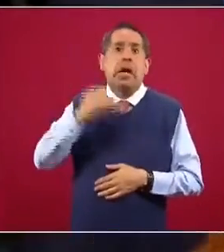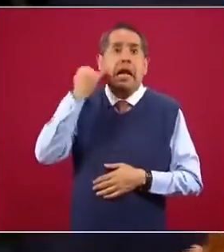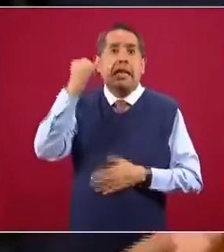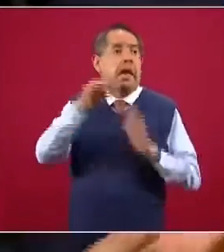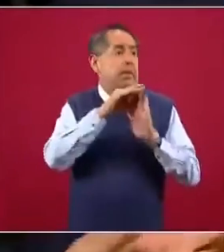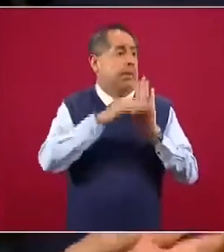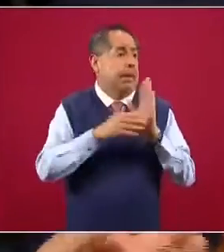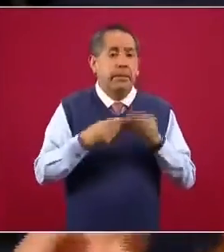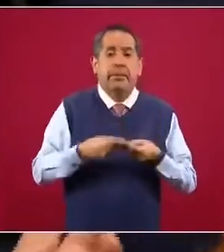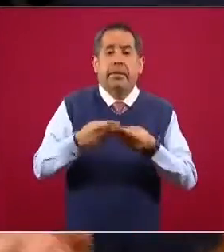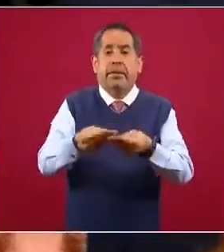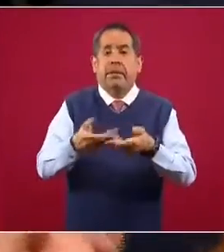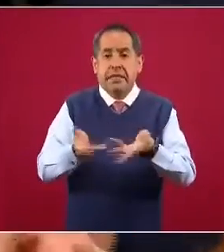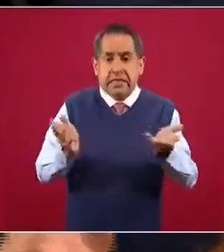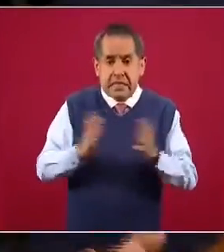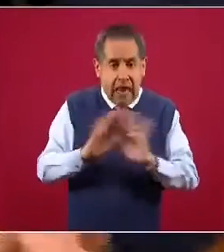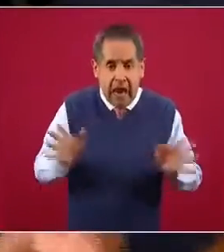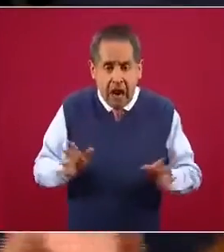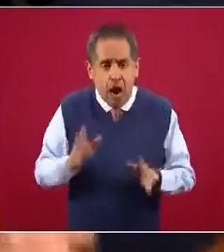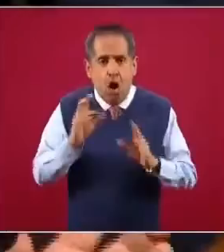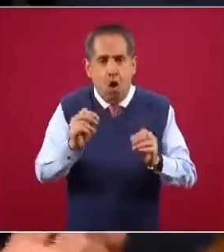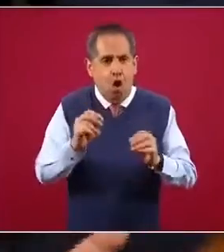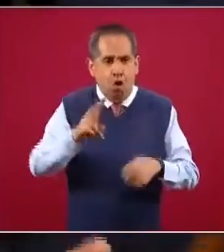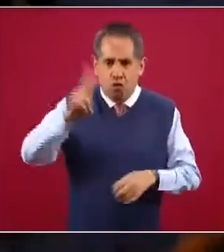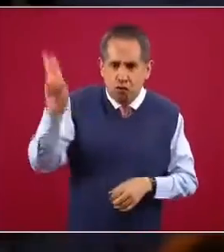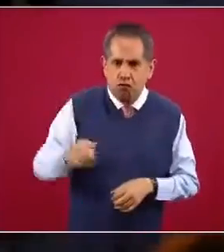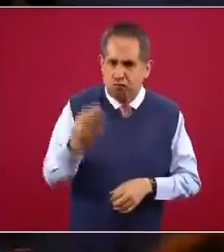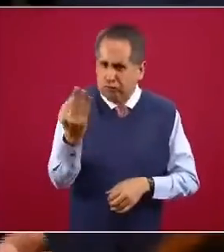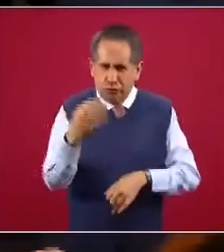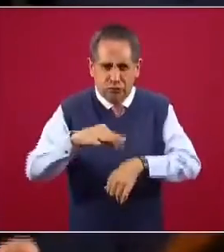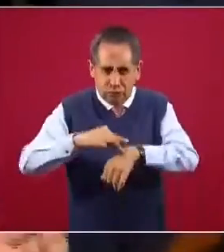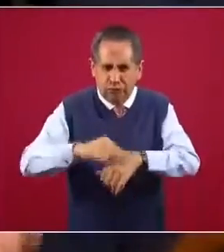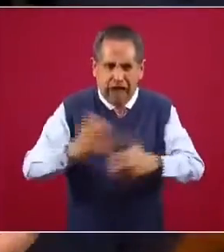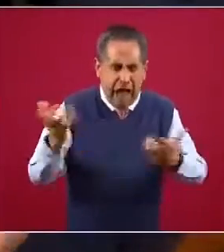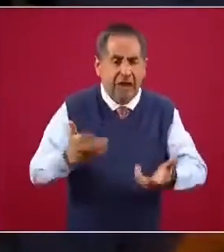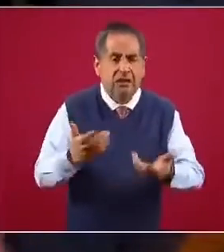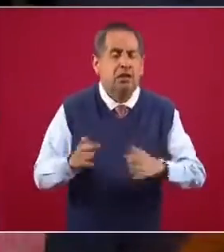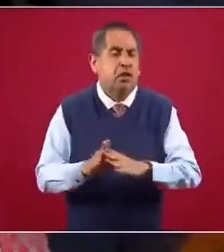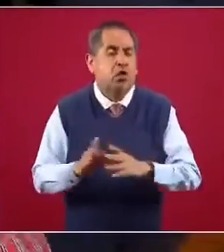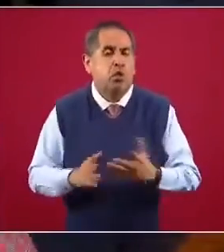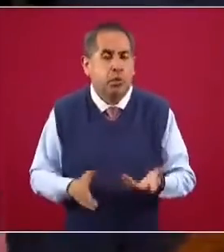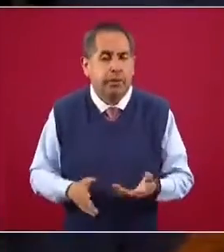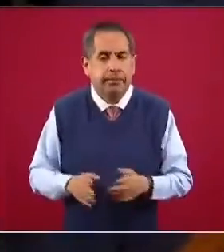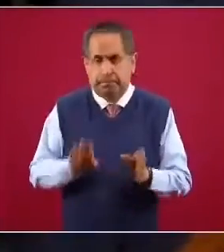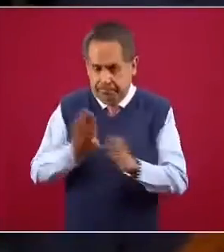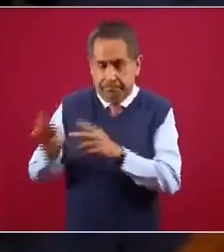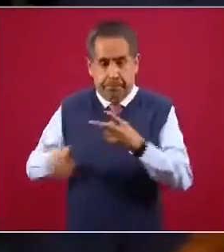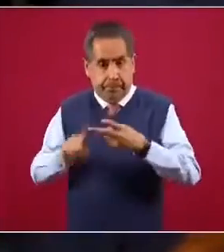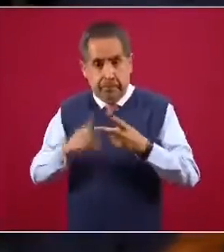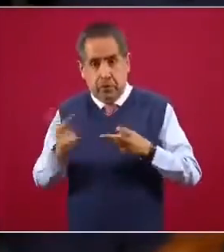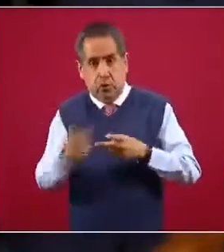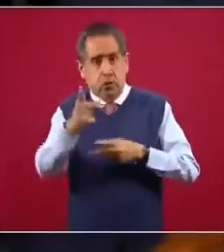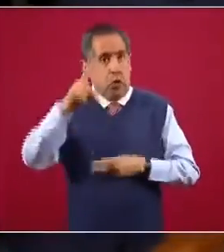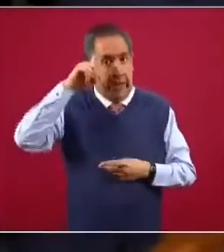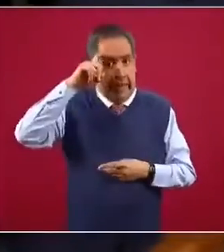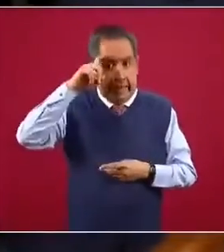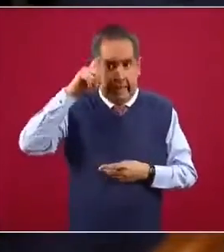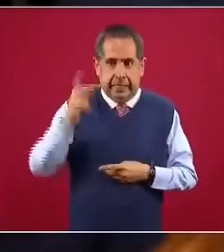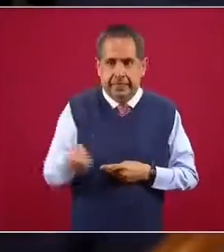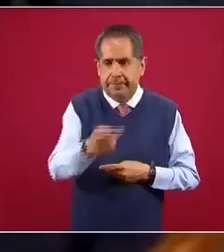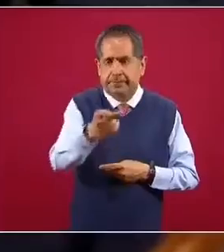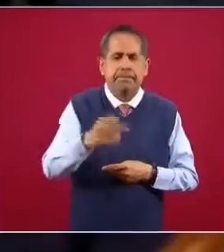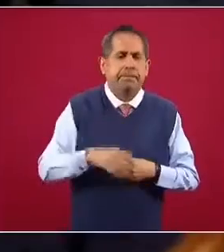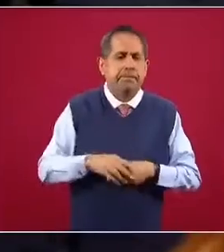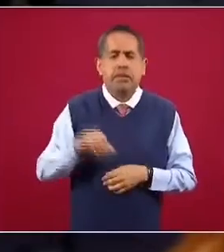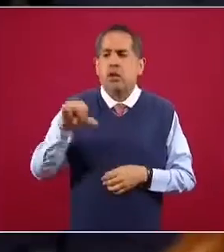en un buen planteamiento, pero que no se traduce en resultados. Y para el doctor López-Gatell, el día